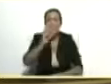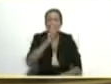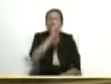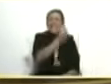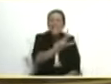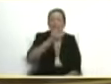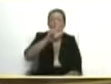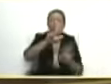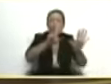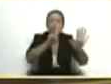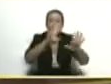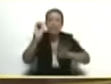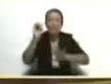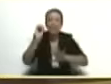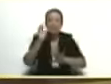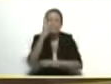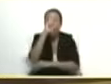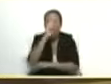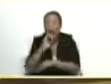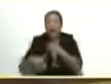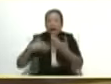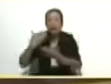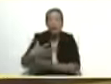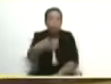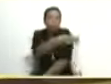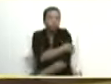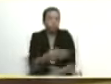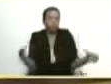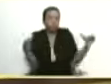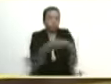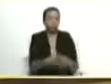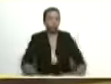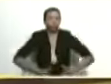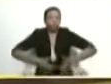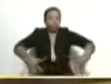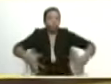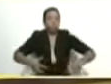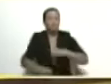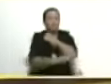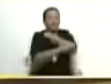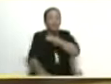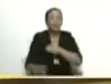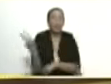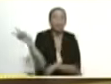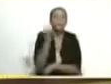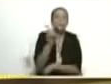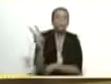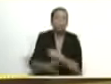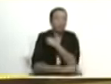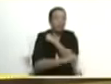170 años de parlamentos oligárquicos, burgueses y traidores a la patria.